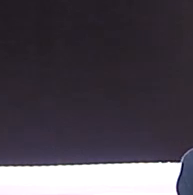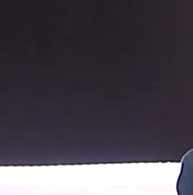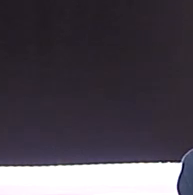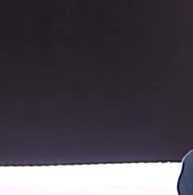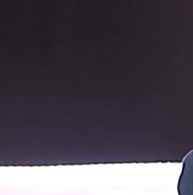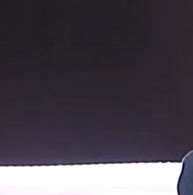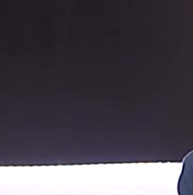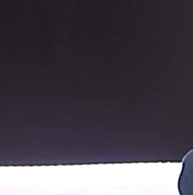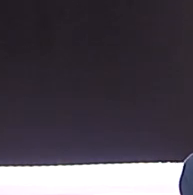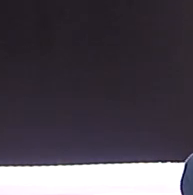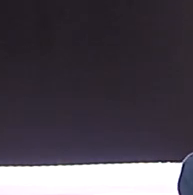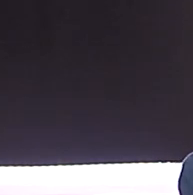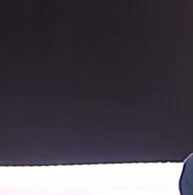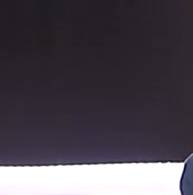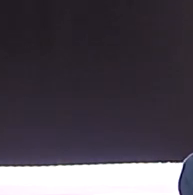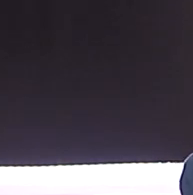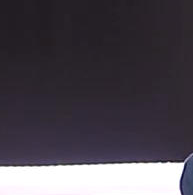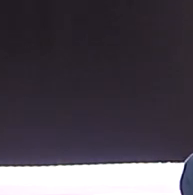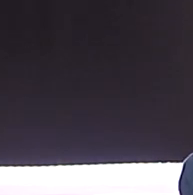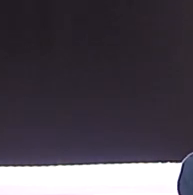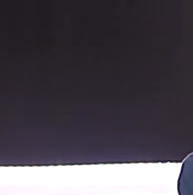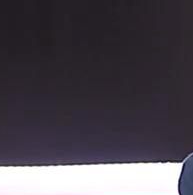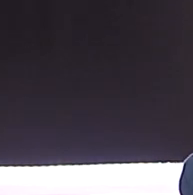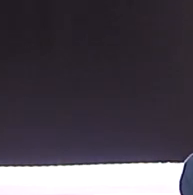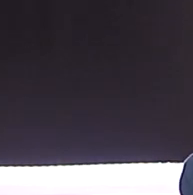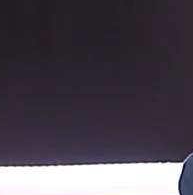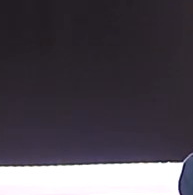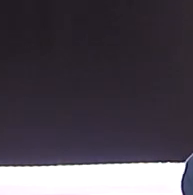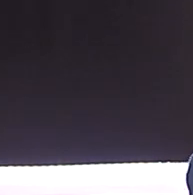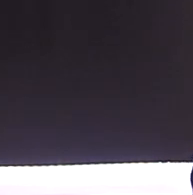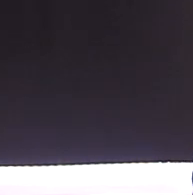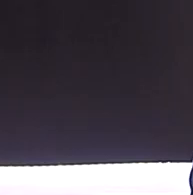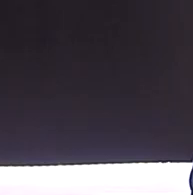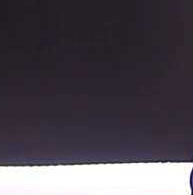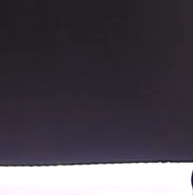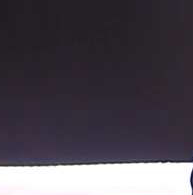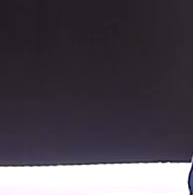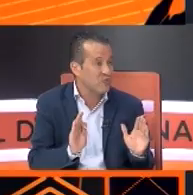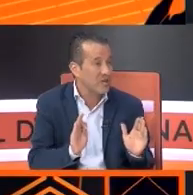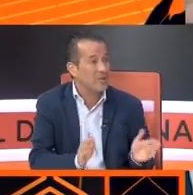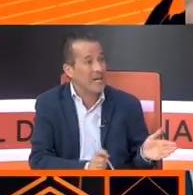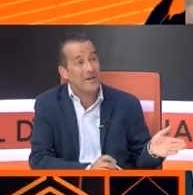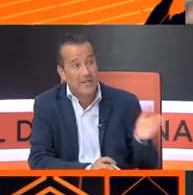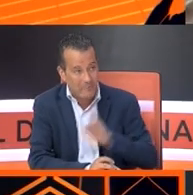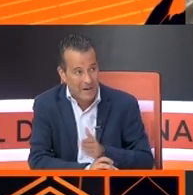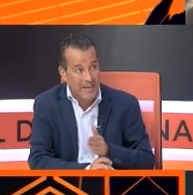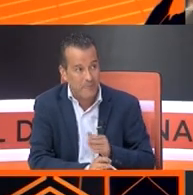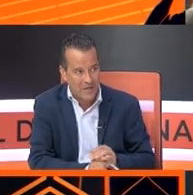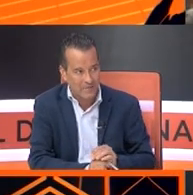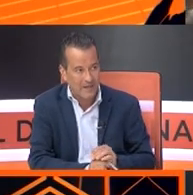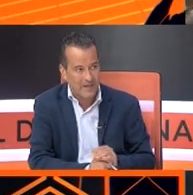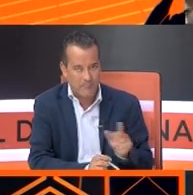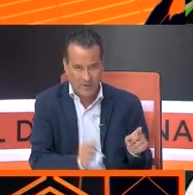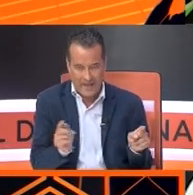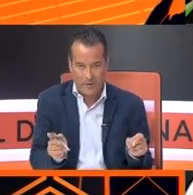de manera... ¿Con qué formación? En principio, por esa formación, a la Agrupación Herreña de Independiente. Además, recuerdan que ellos anunciaron que ya van a ir por